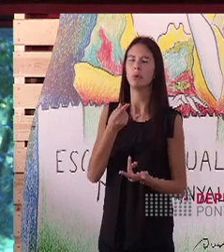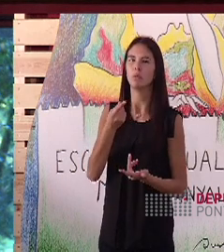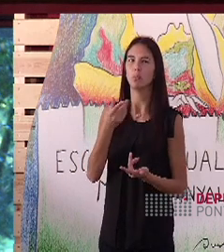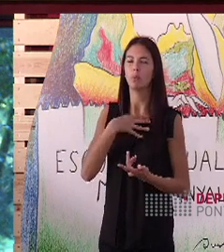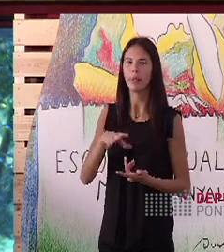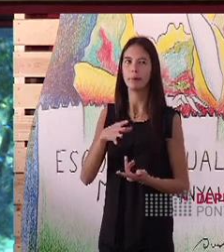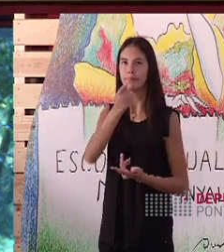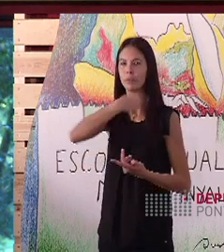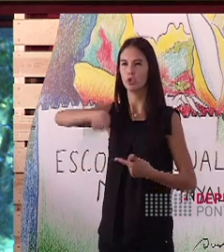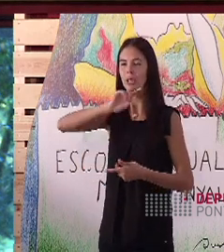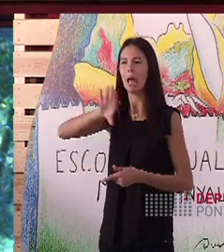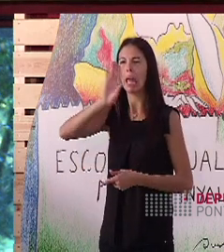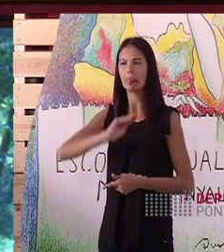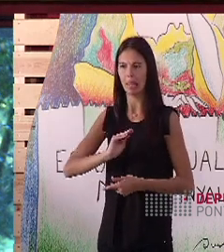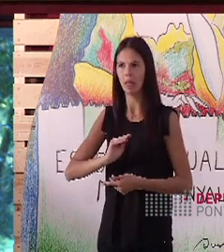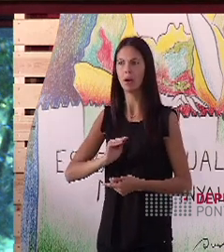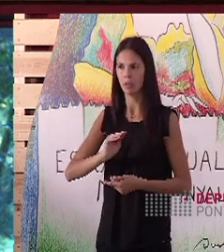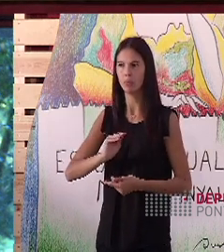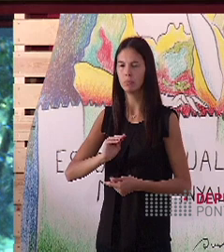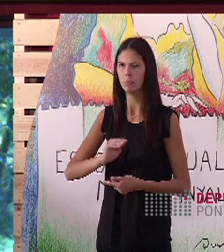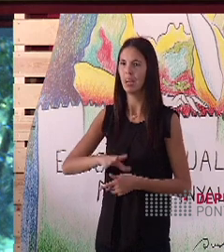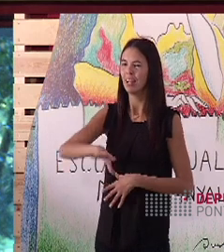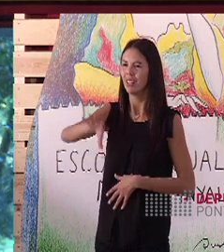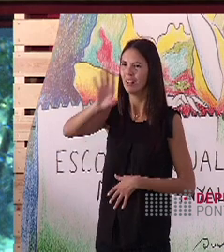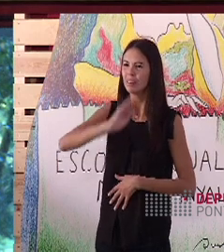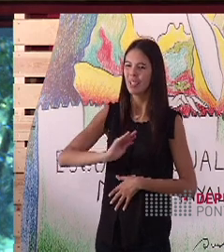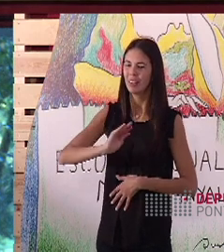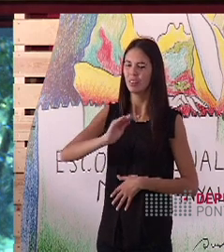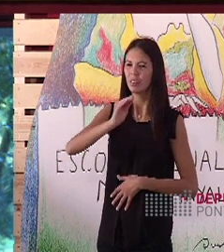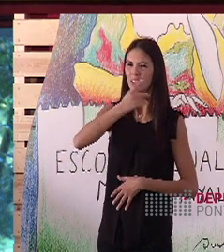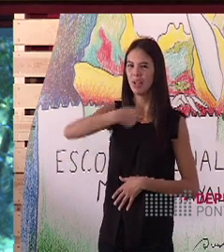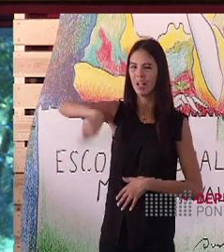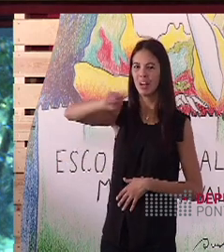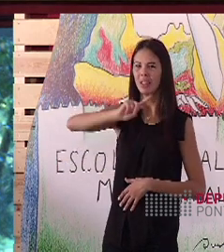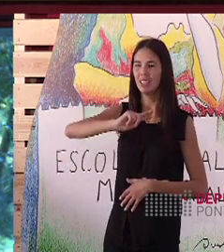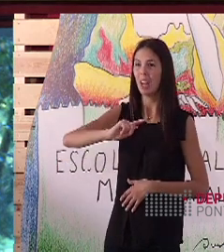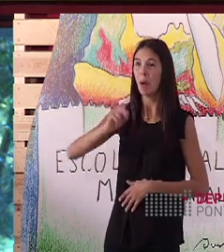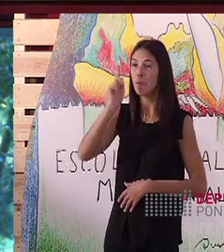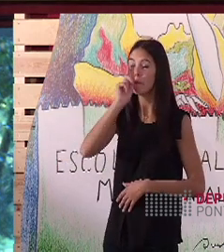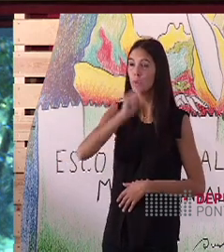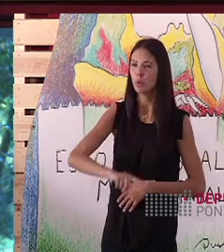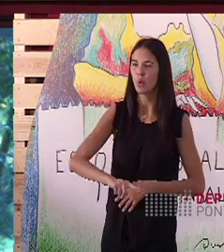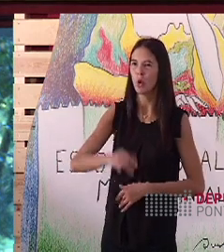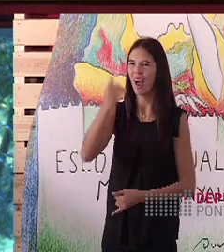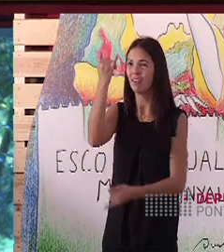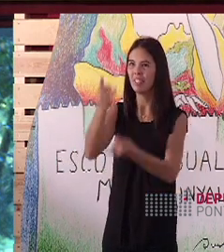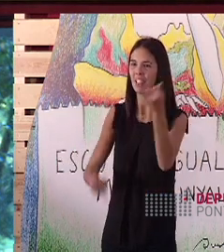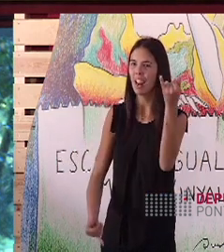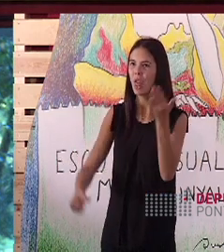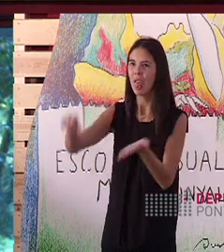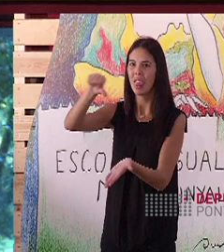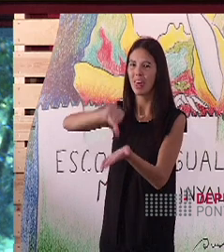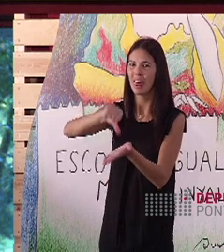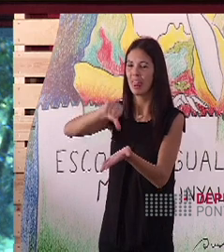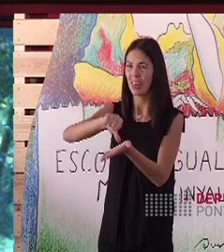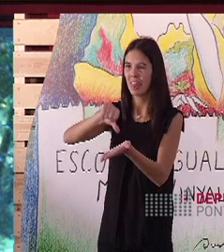comprender muy bien el lugar privilegiado que ha alcanzado la prostitución dentro de las